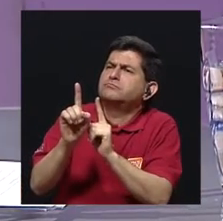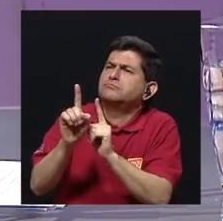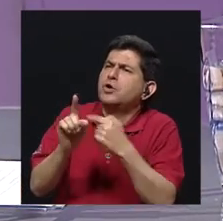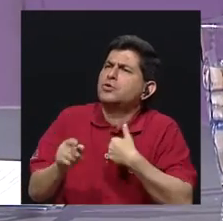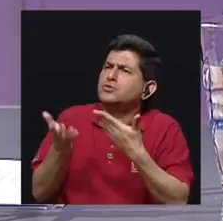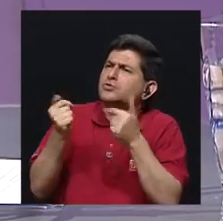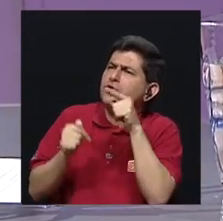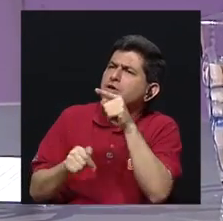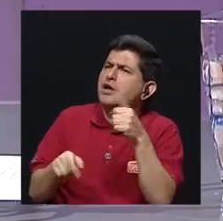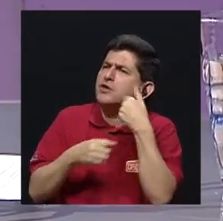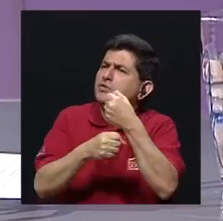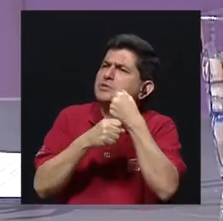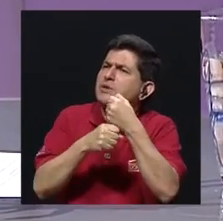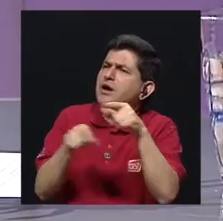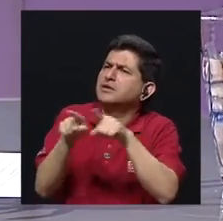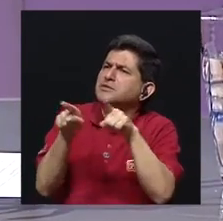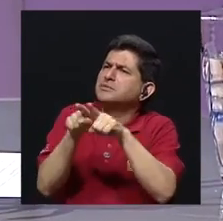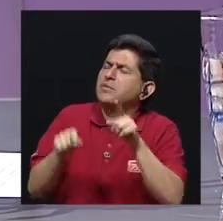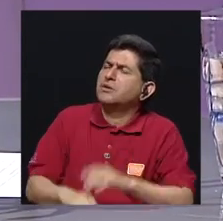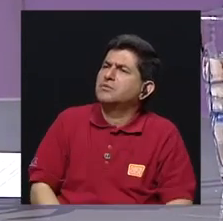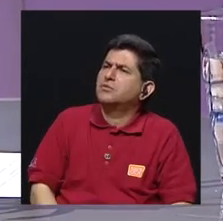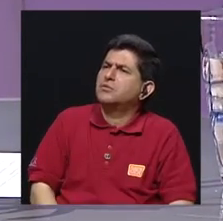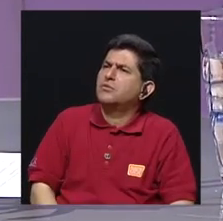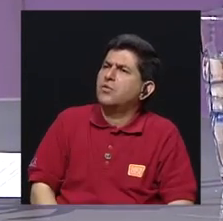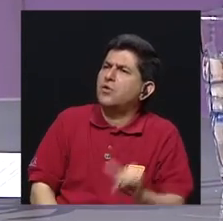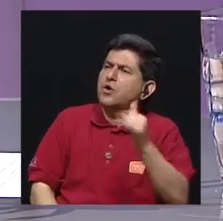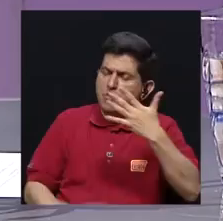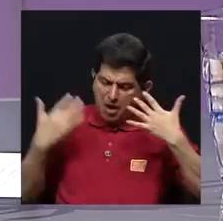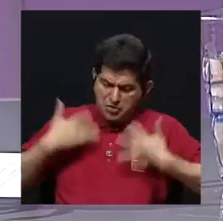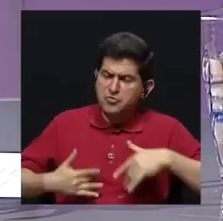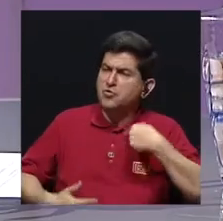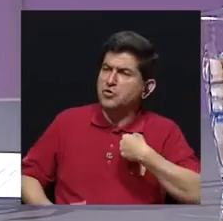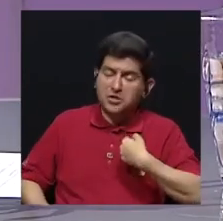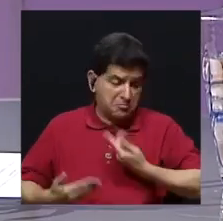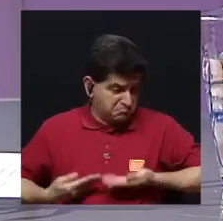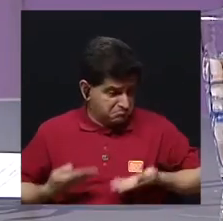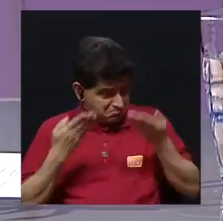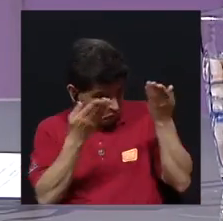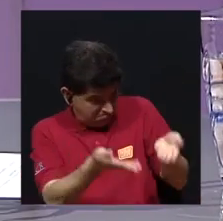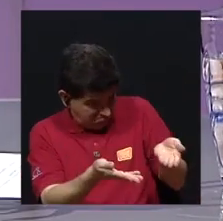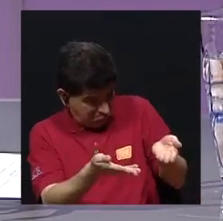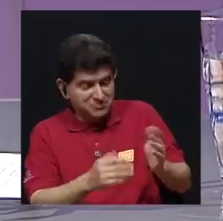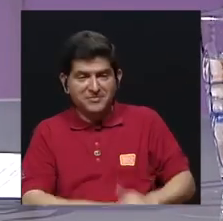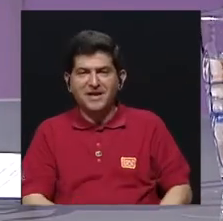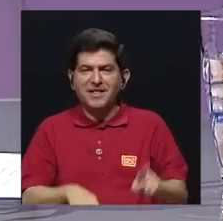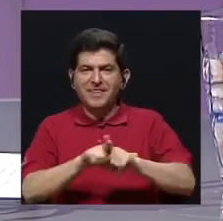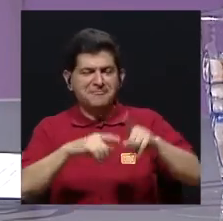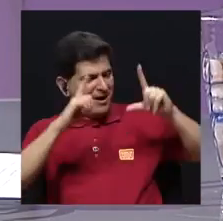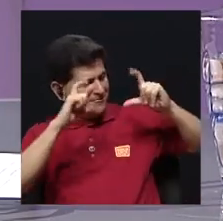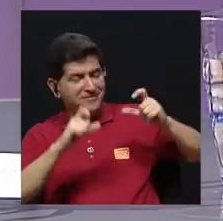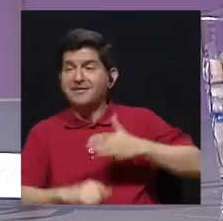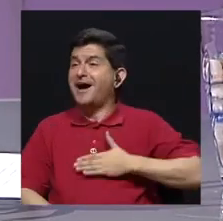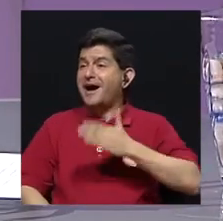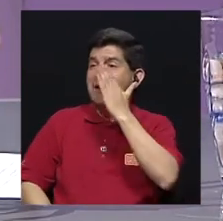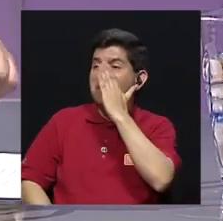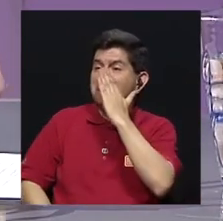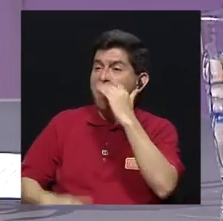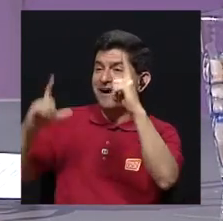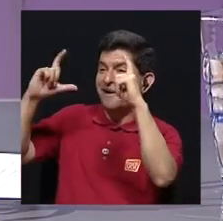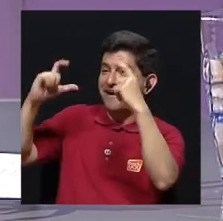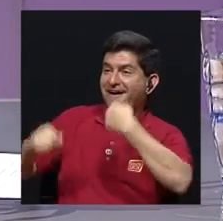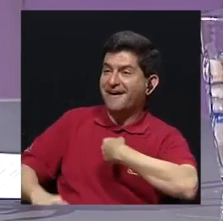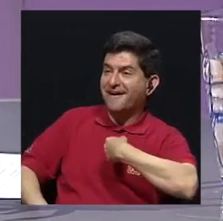dicen, yo quiero andar esa pancarta, o yo quiero andar lo que andamos puesto, y nosotros se lo ponemos, hasta le toman fotos, mamá, tómame una foto,